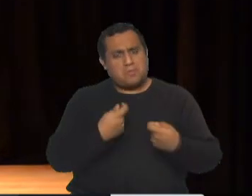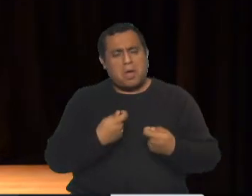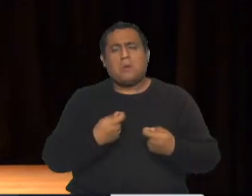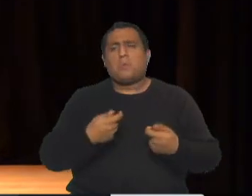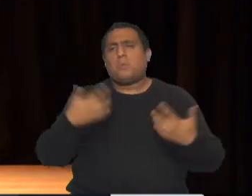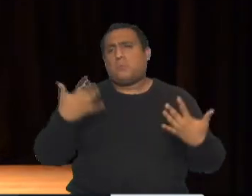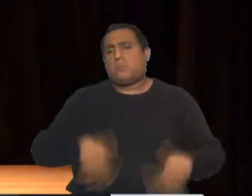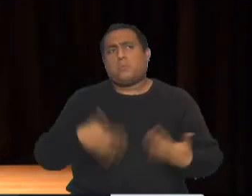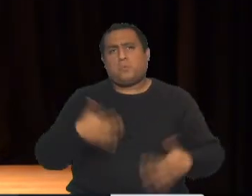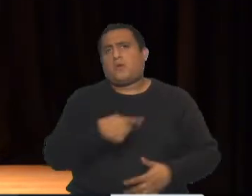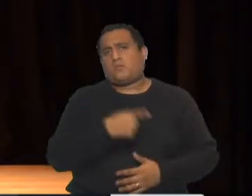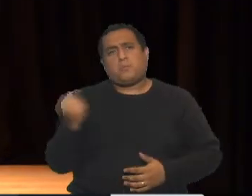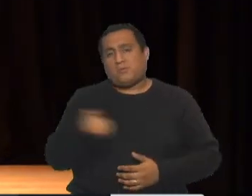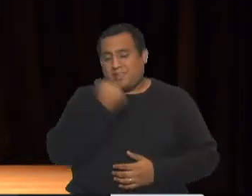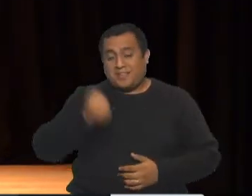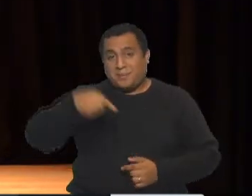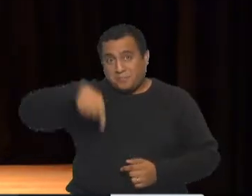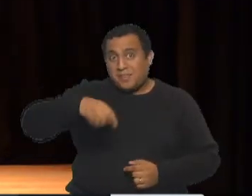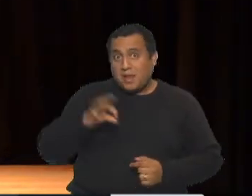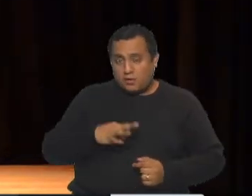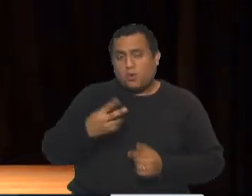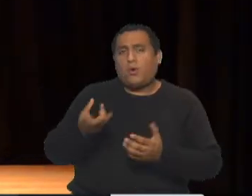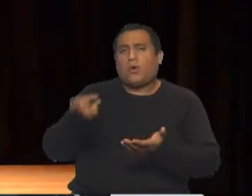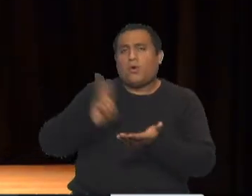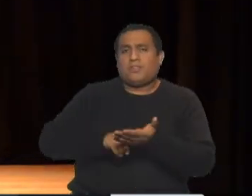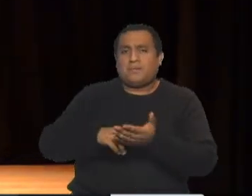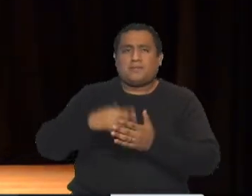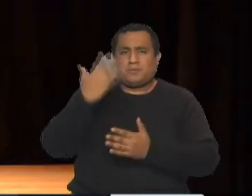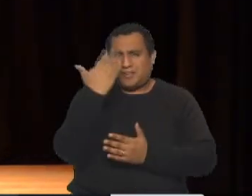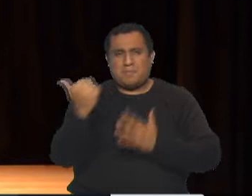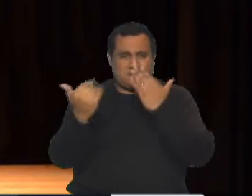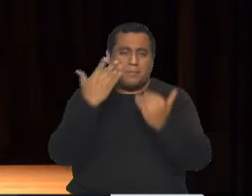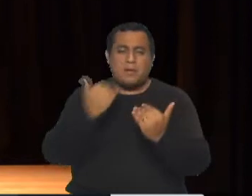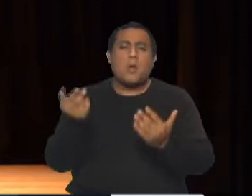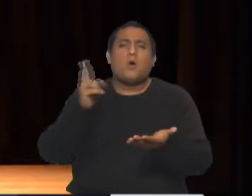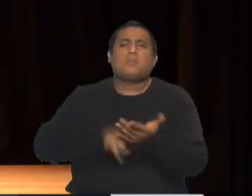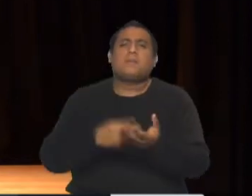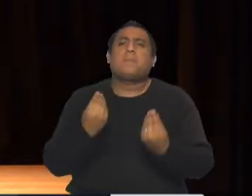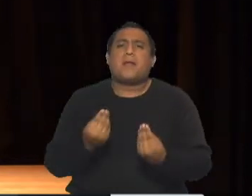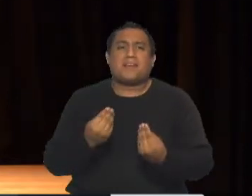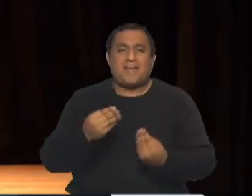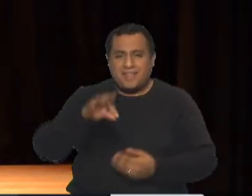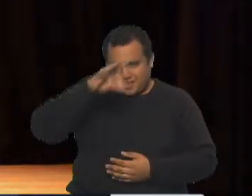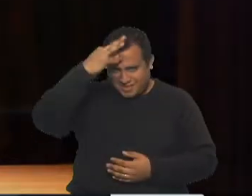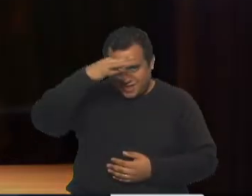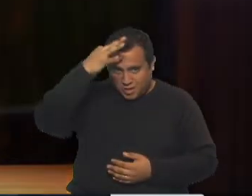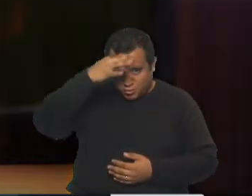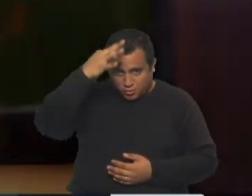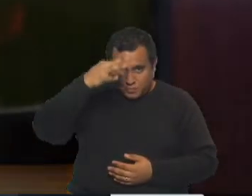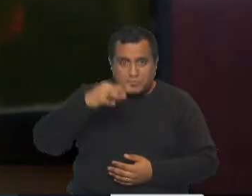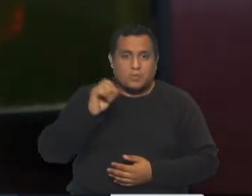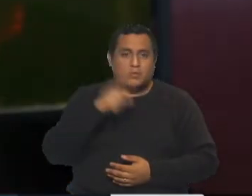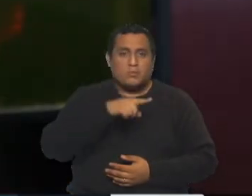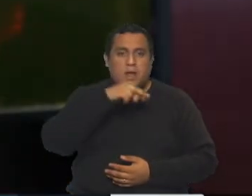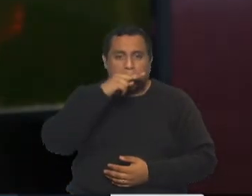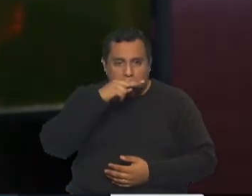muy importante, y este año nos vuelven a convocar otra vez, esta vez para bailar en el Teatro Coliseo Podestá de La Plata.